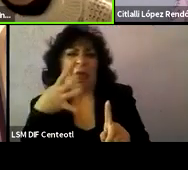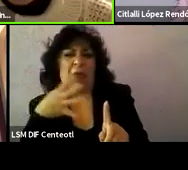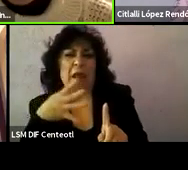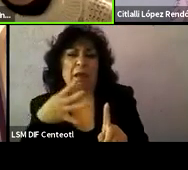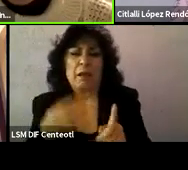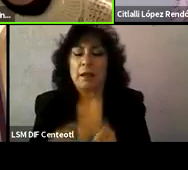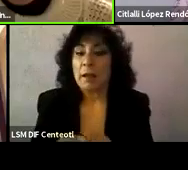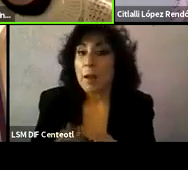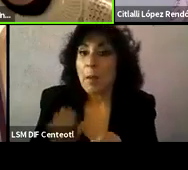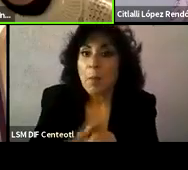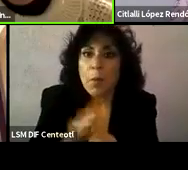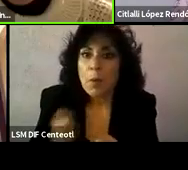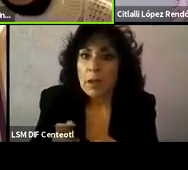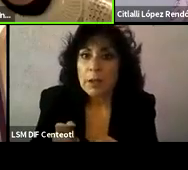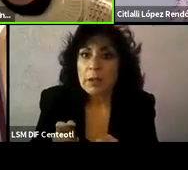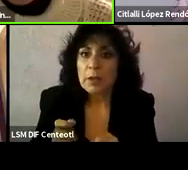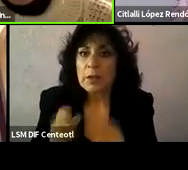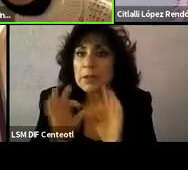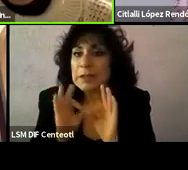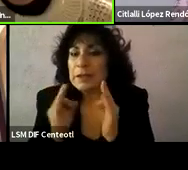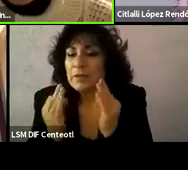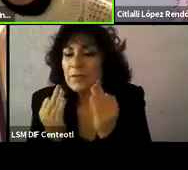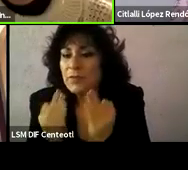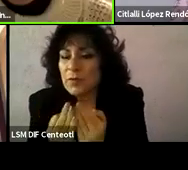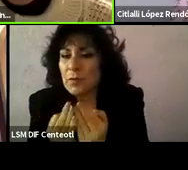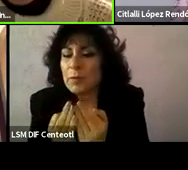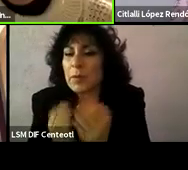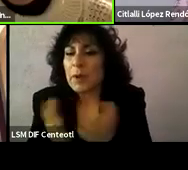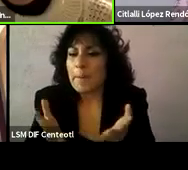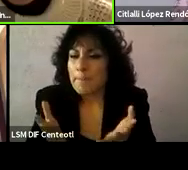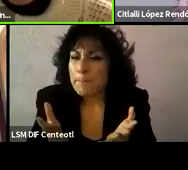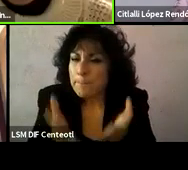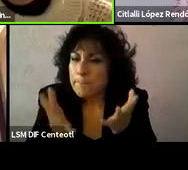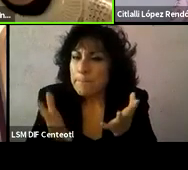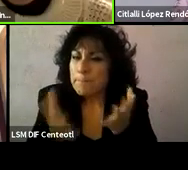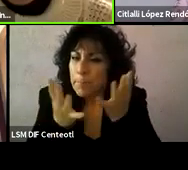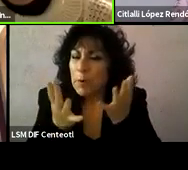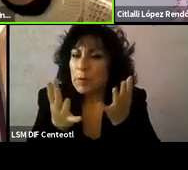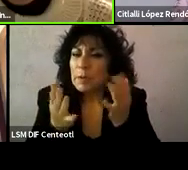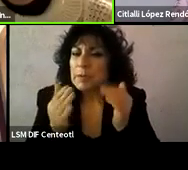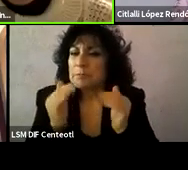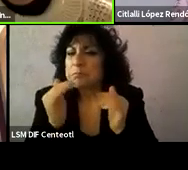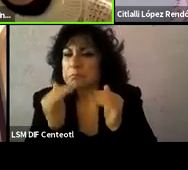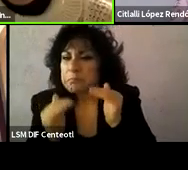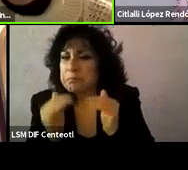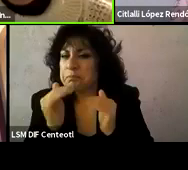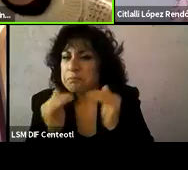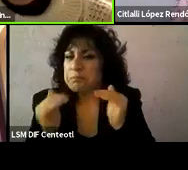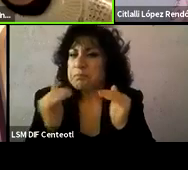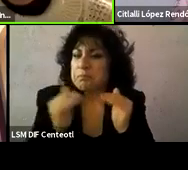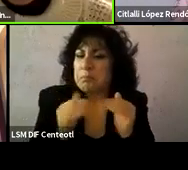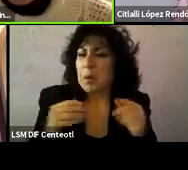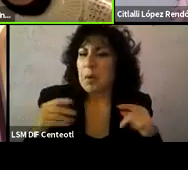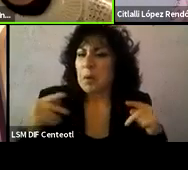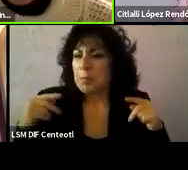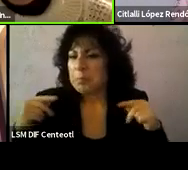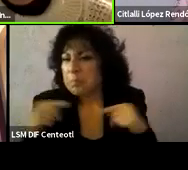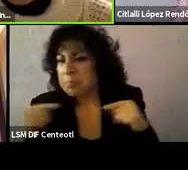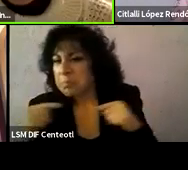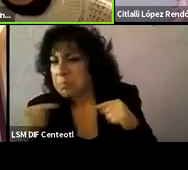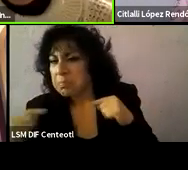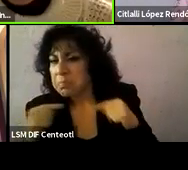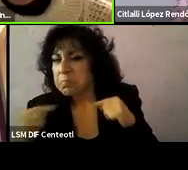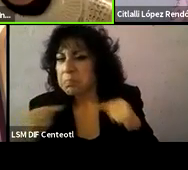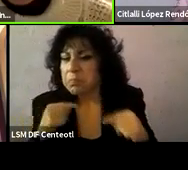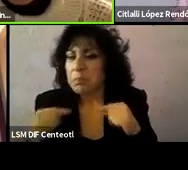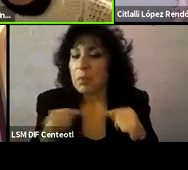Malú, la misma estructura es la que propicia esos desencuentros, esos conflictos. Entonces, sí, creo que